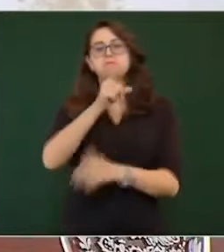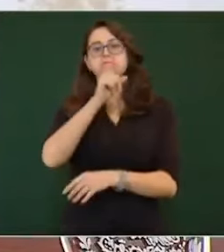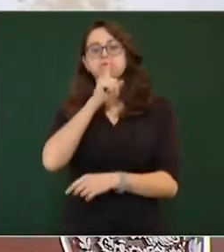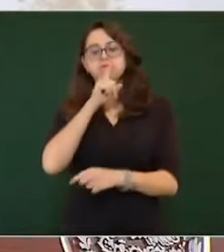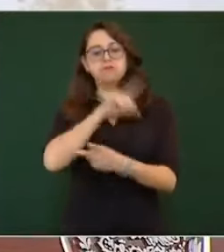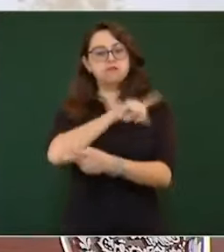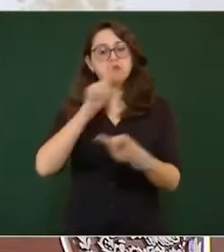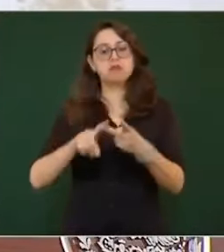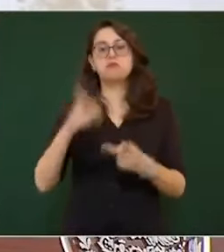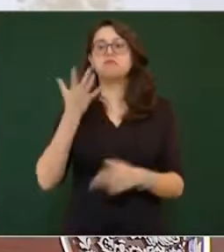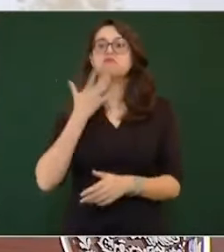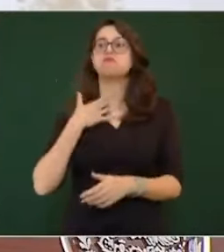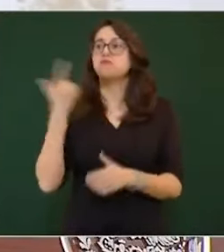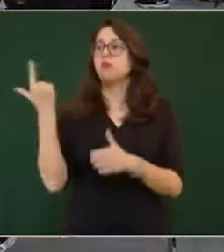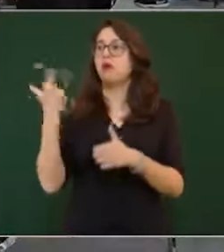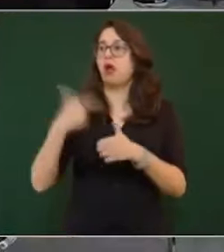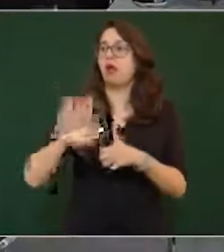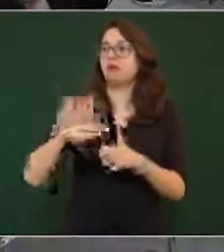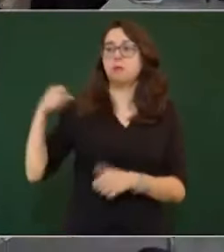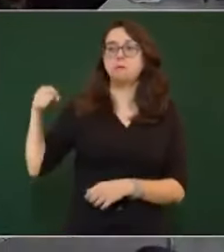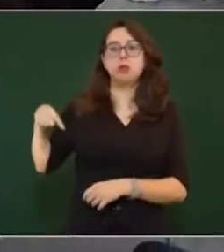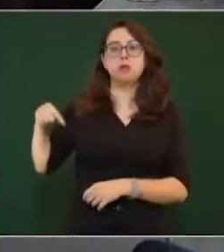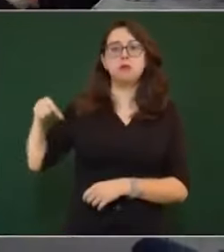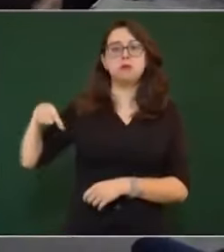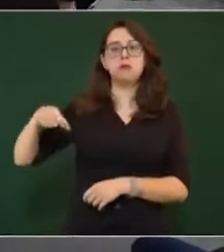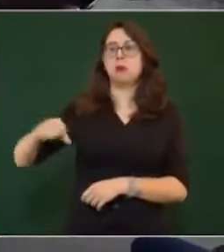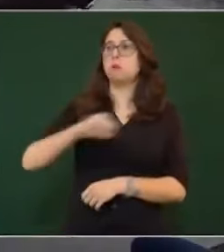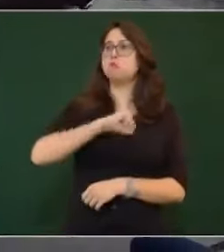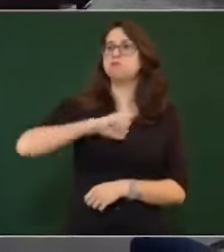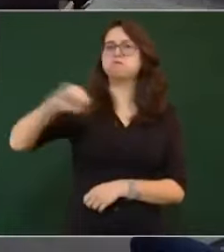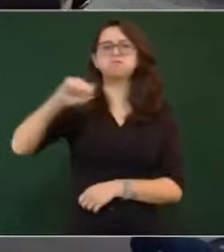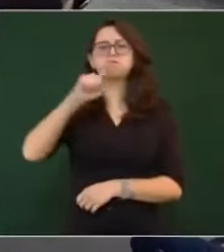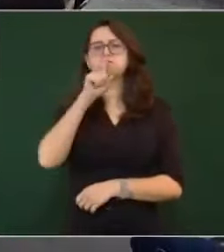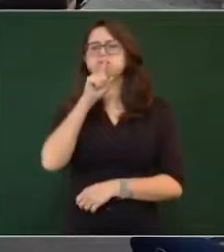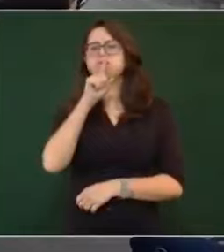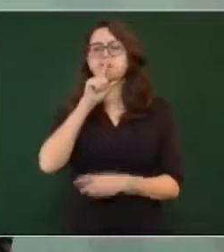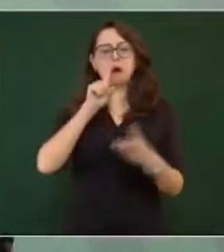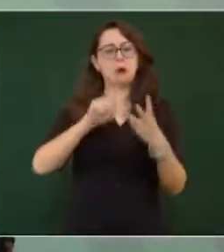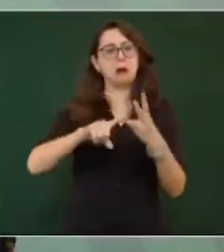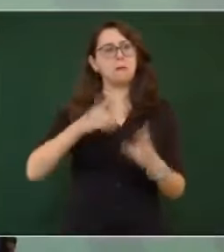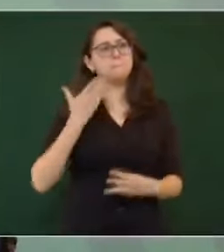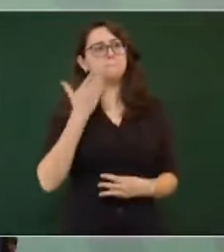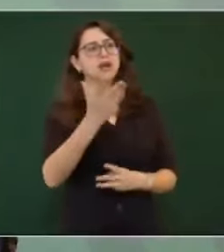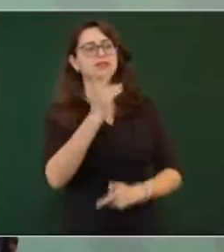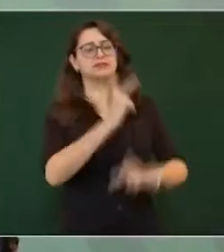decretar gasolinazos ni endeudar al país. Alcanza